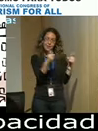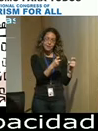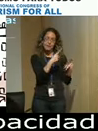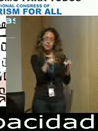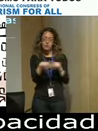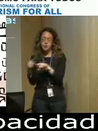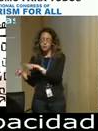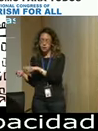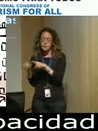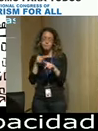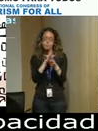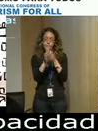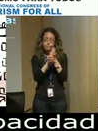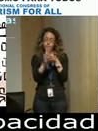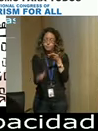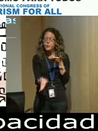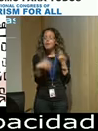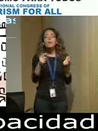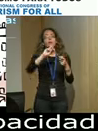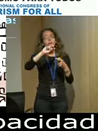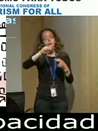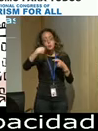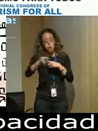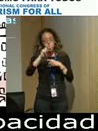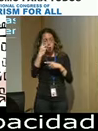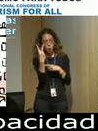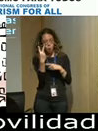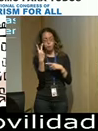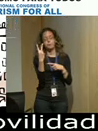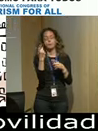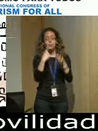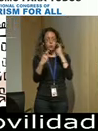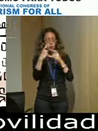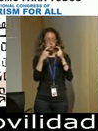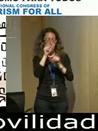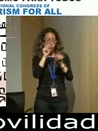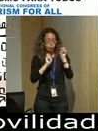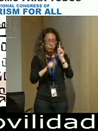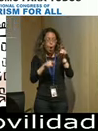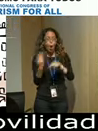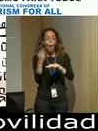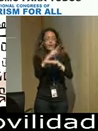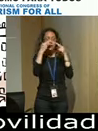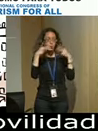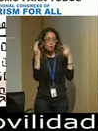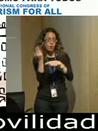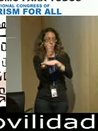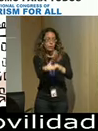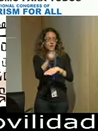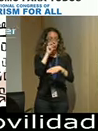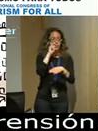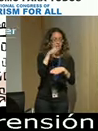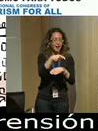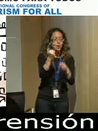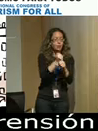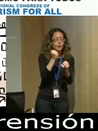Y luego dos cuestiones que van en paralelo. Uno es la oferta. Hay que seguir trabajando para que la oferta turística, y la oferta